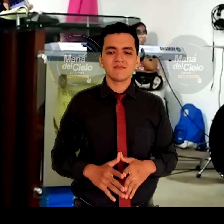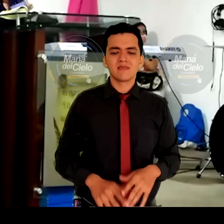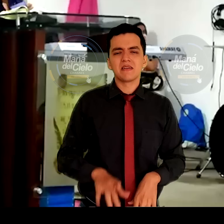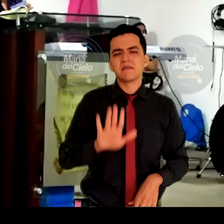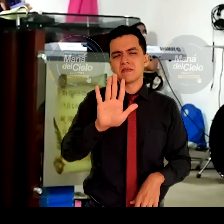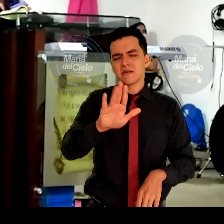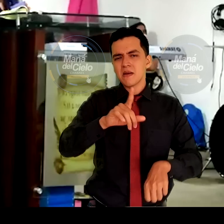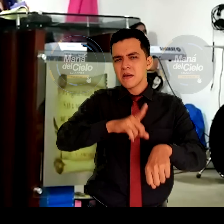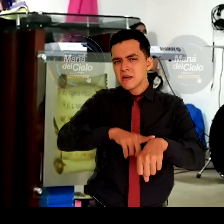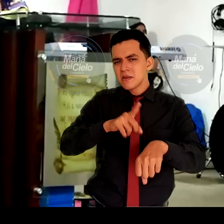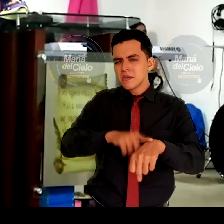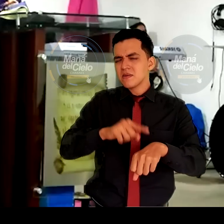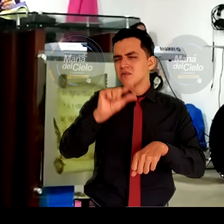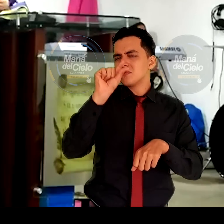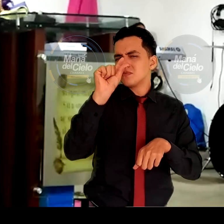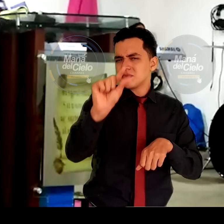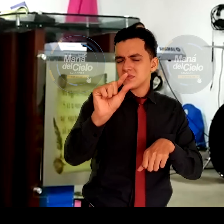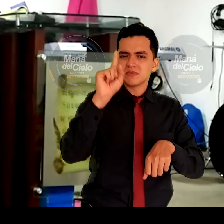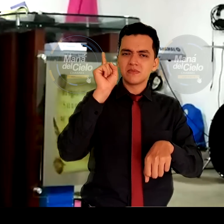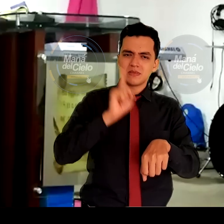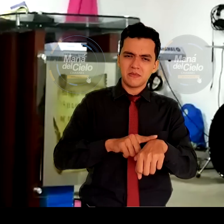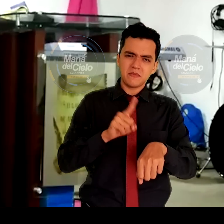Regálame un minuto más.